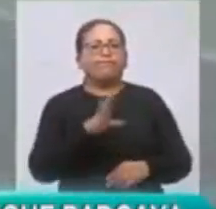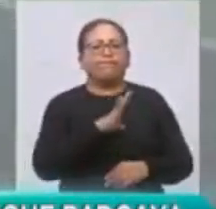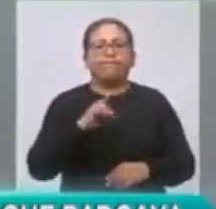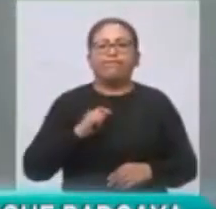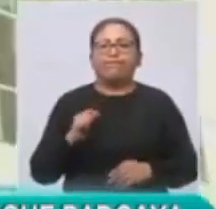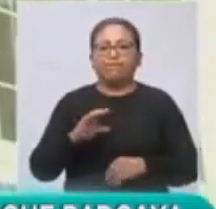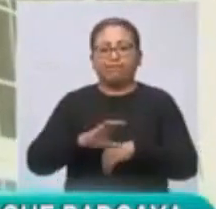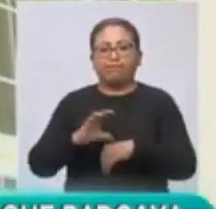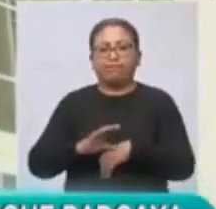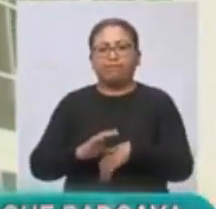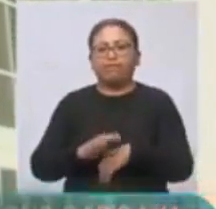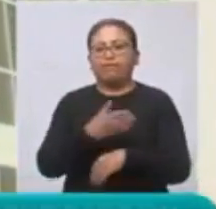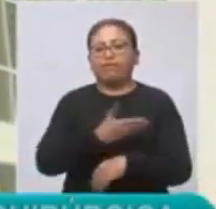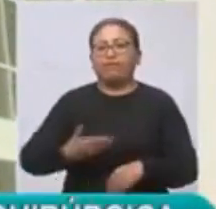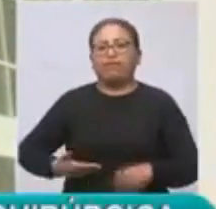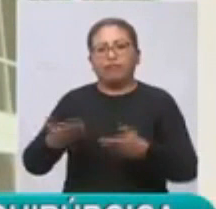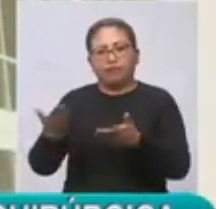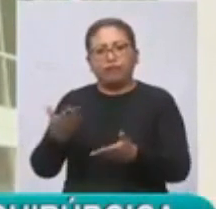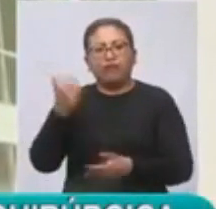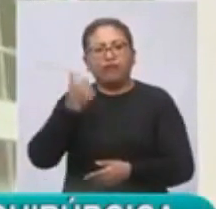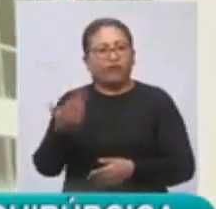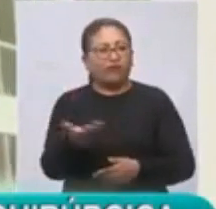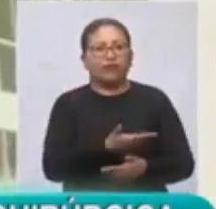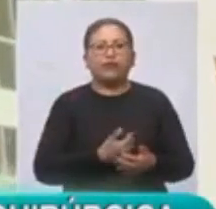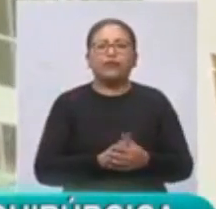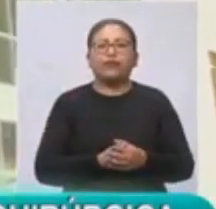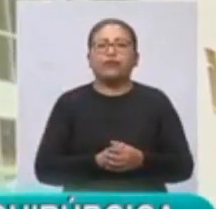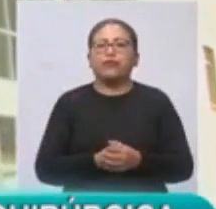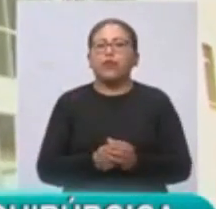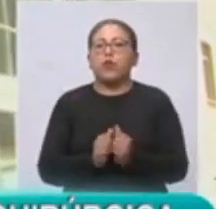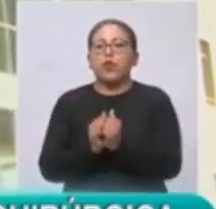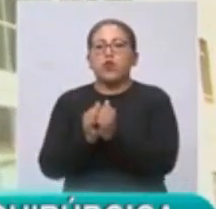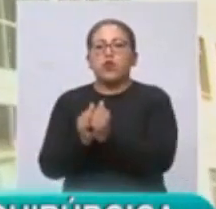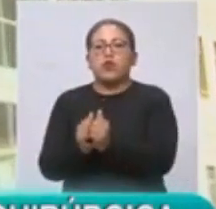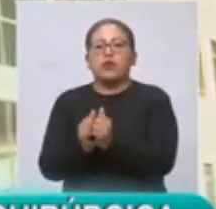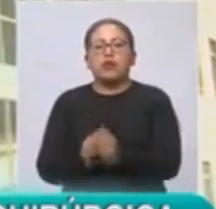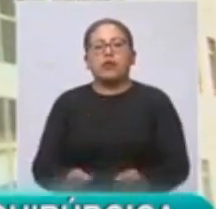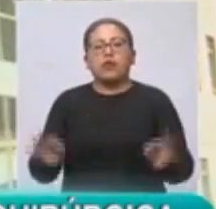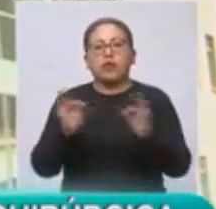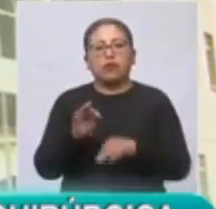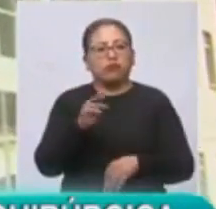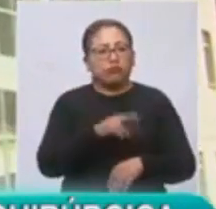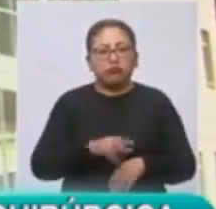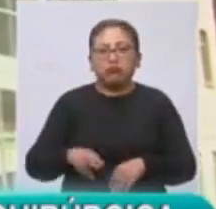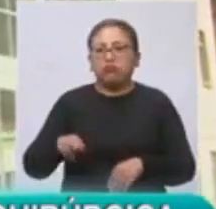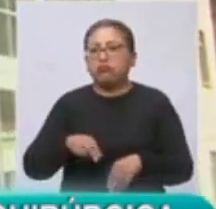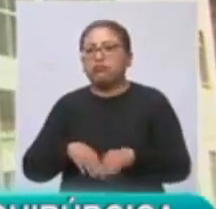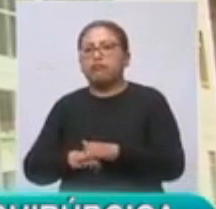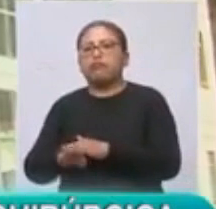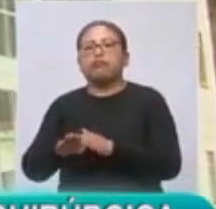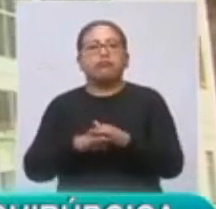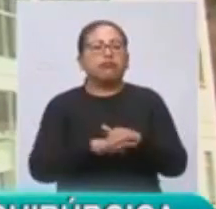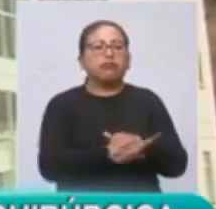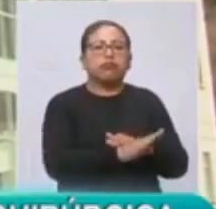Cívico, Lola Sutura, quien también están acompañando en este importante recorrido para ver